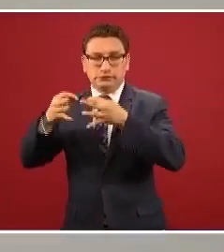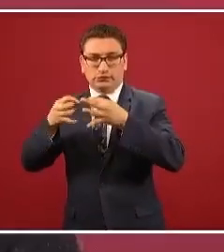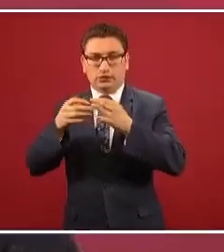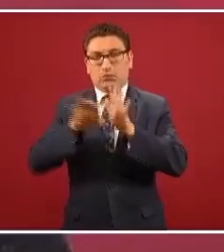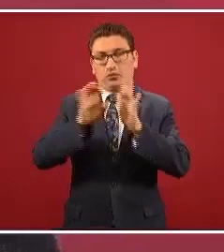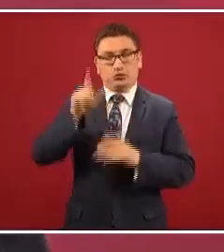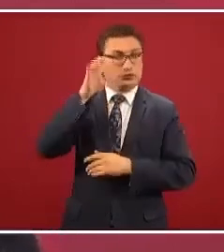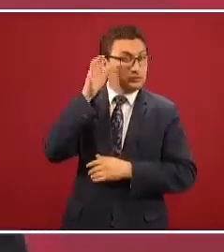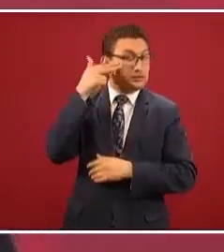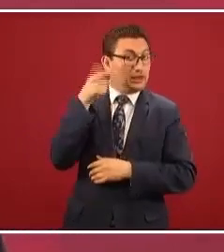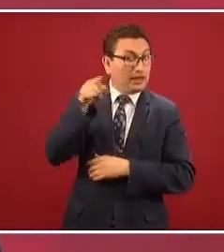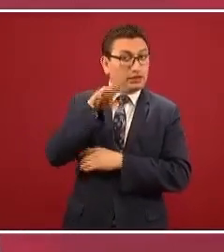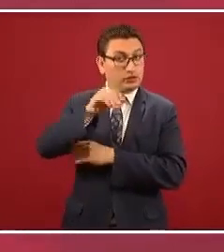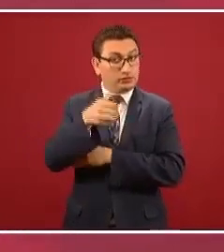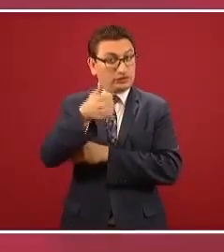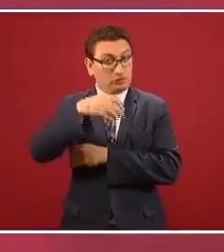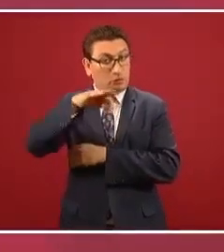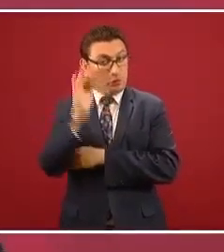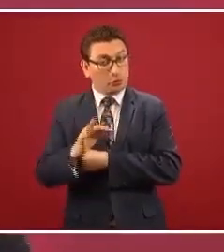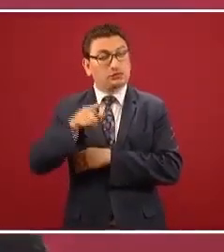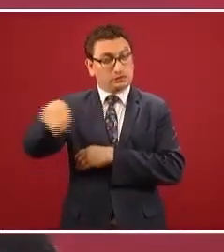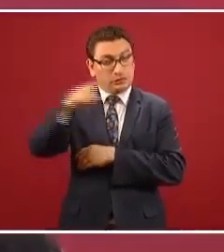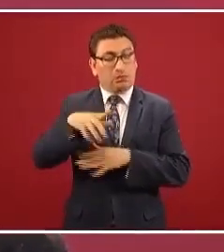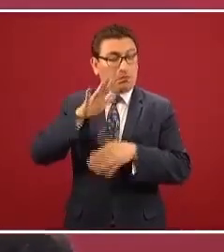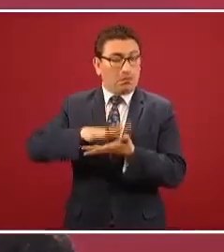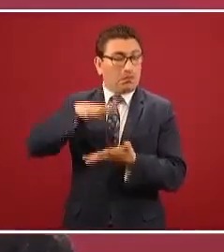del 96% de los casos registrados,